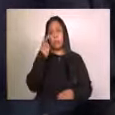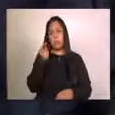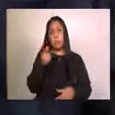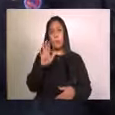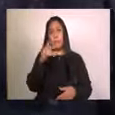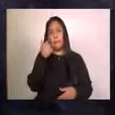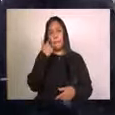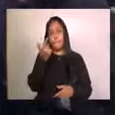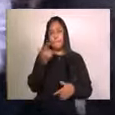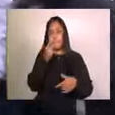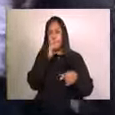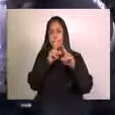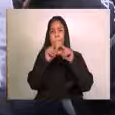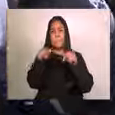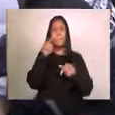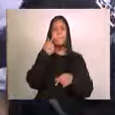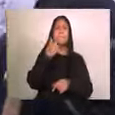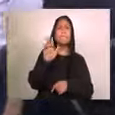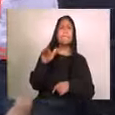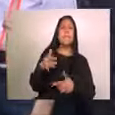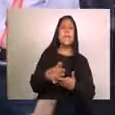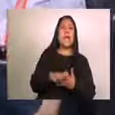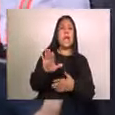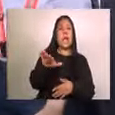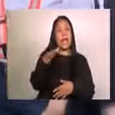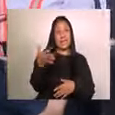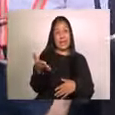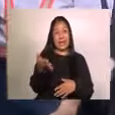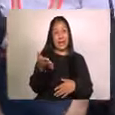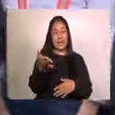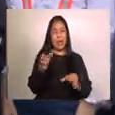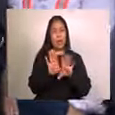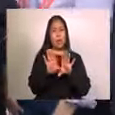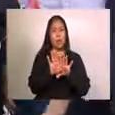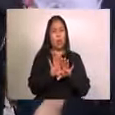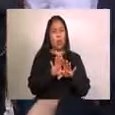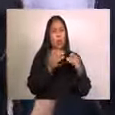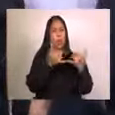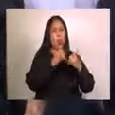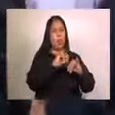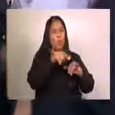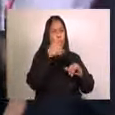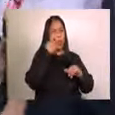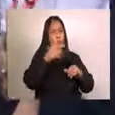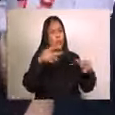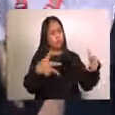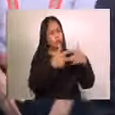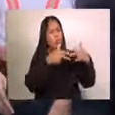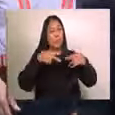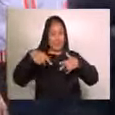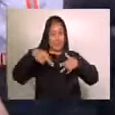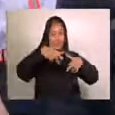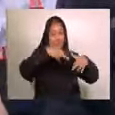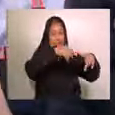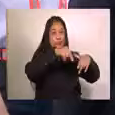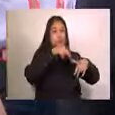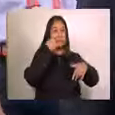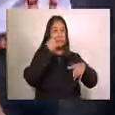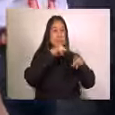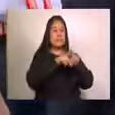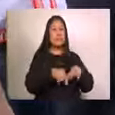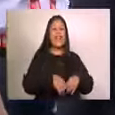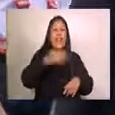Sí. Ayer como todavía, aquí sí fue la gente porque hay una...